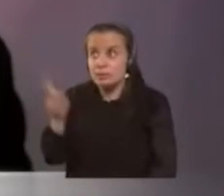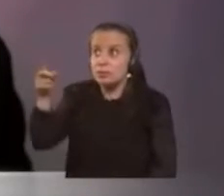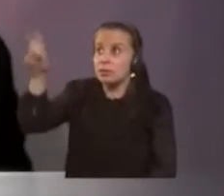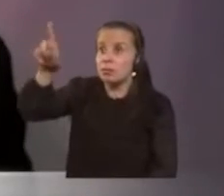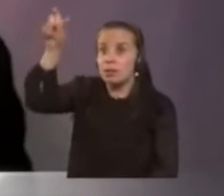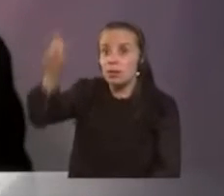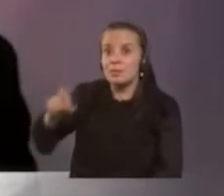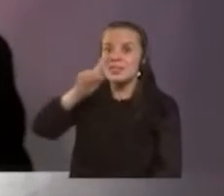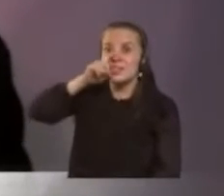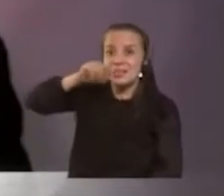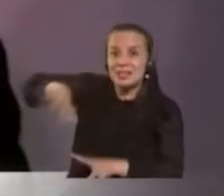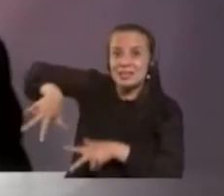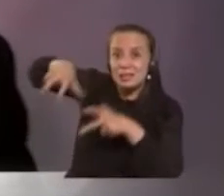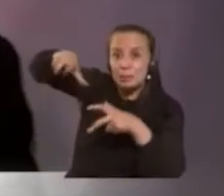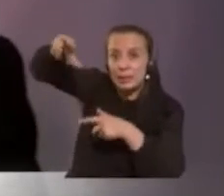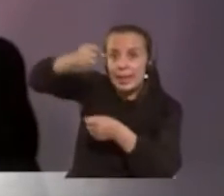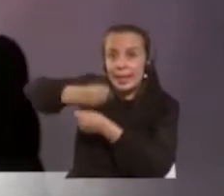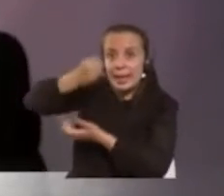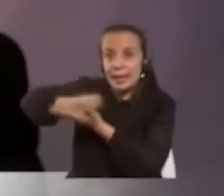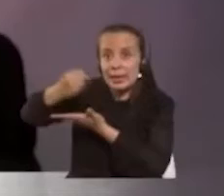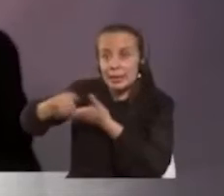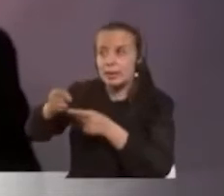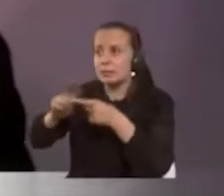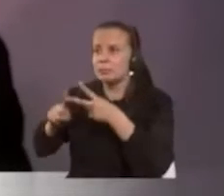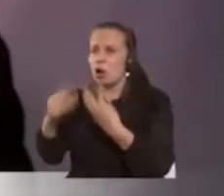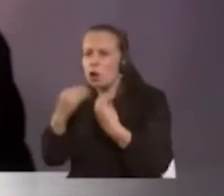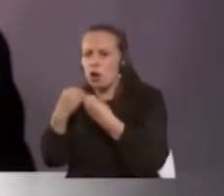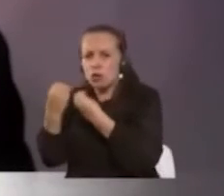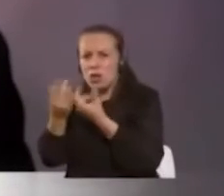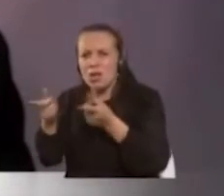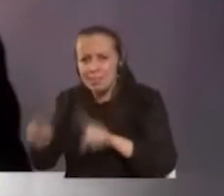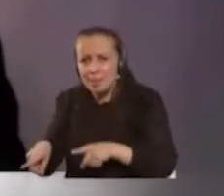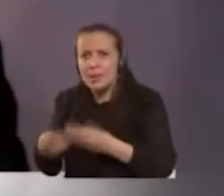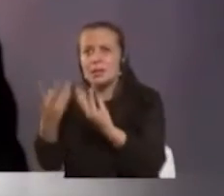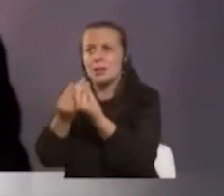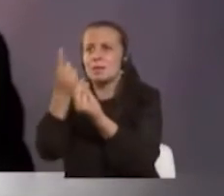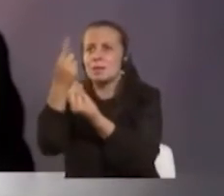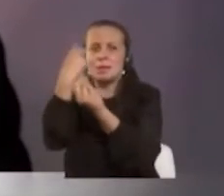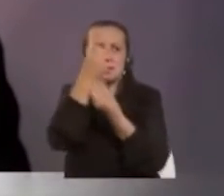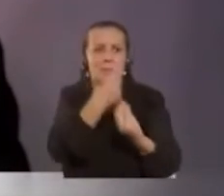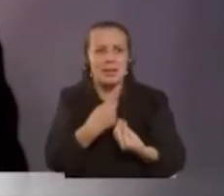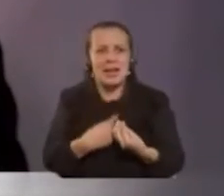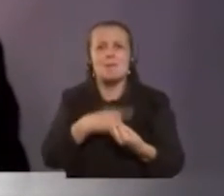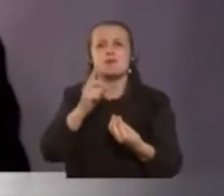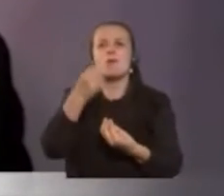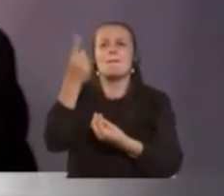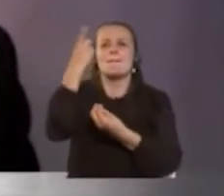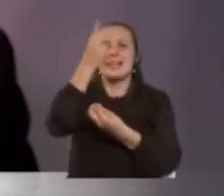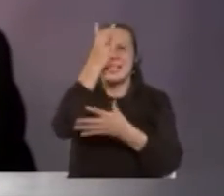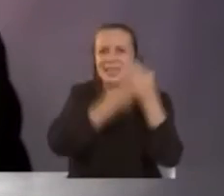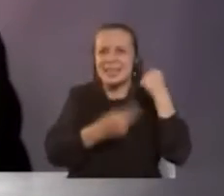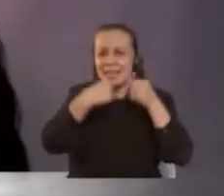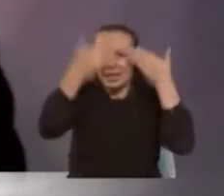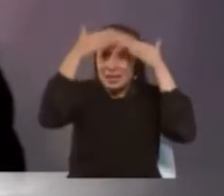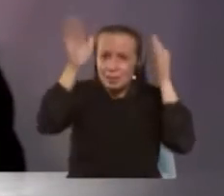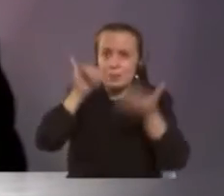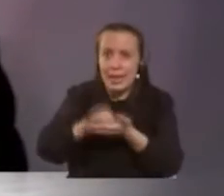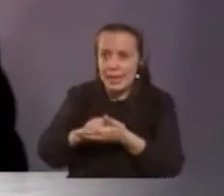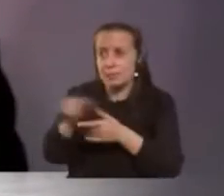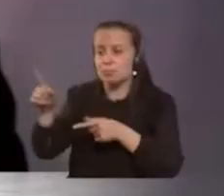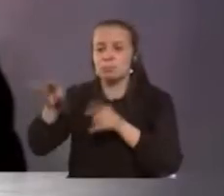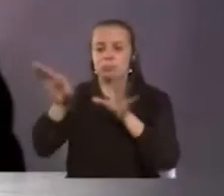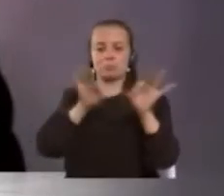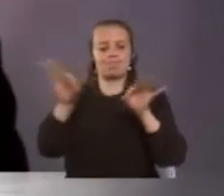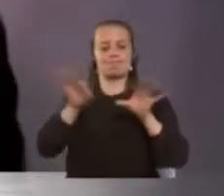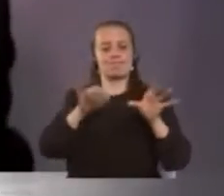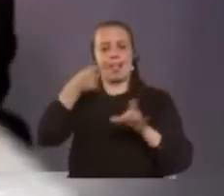registrador, el Consejo Nacional Electoral, los partidos políticos de la partidocracia, del duquismo, que organizaron los jurados